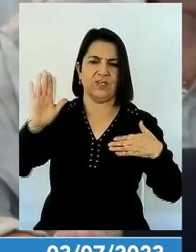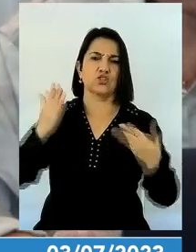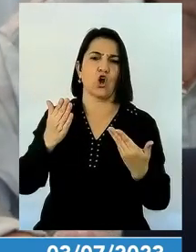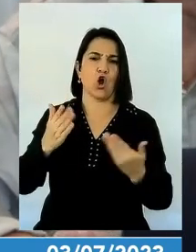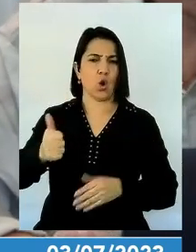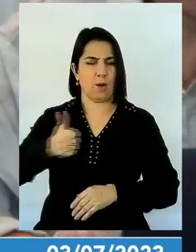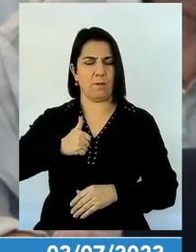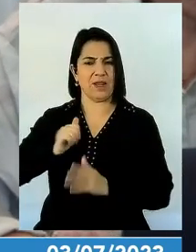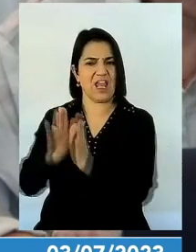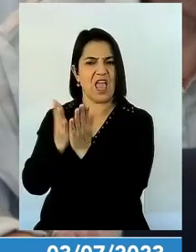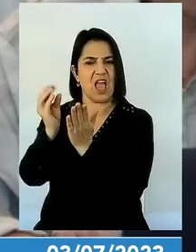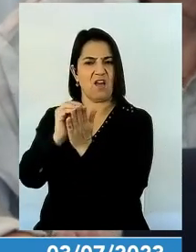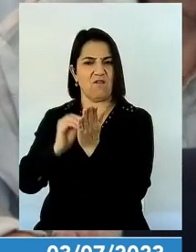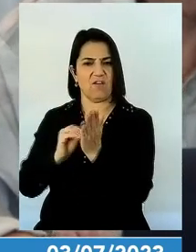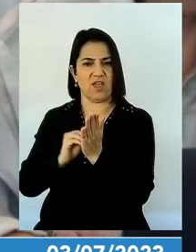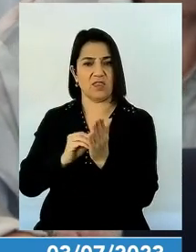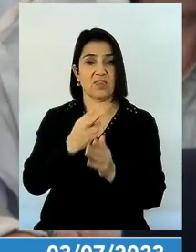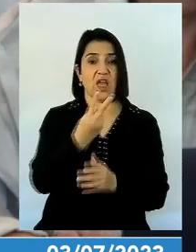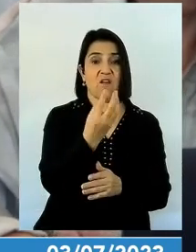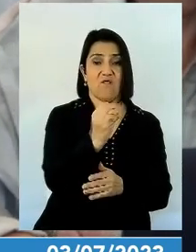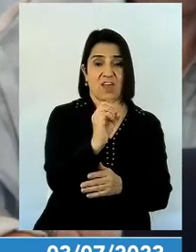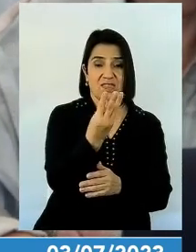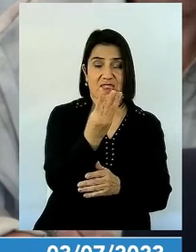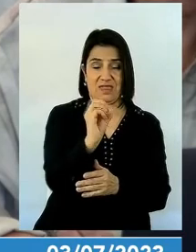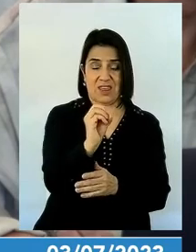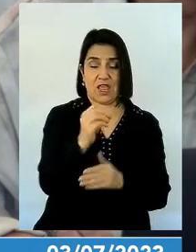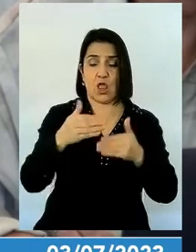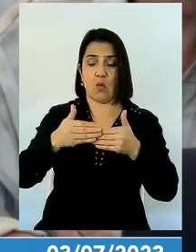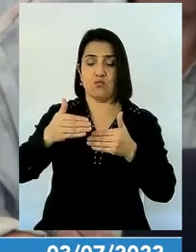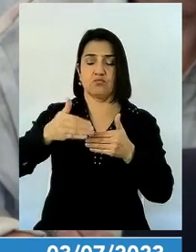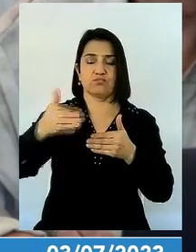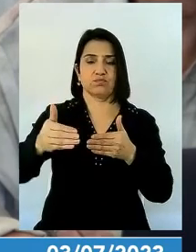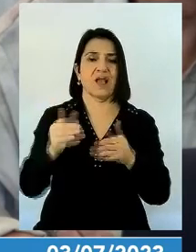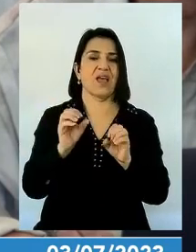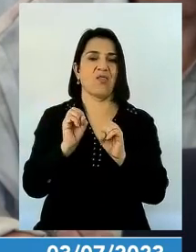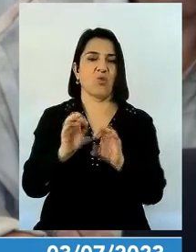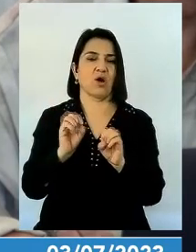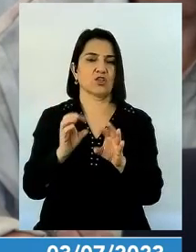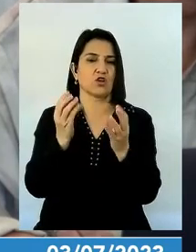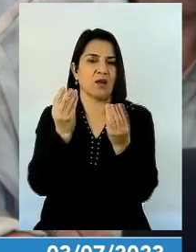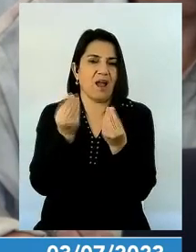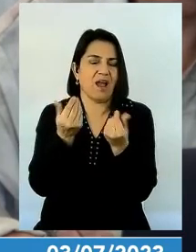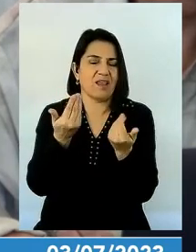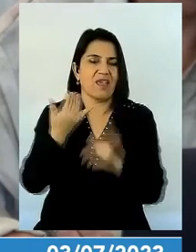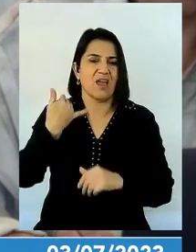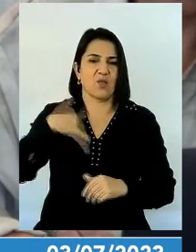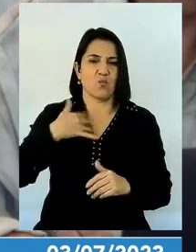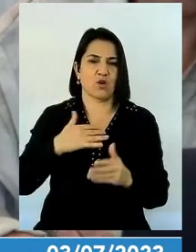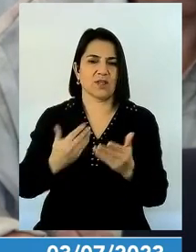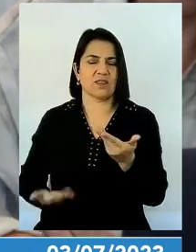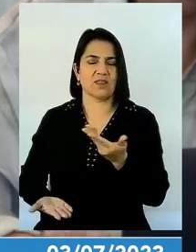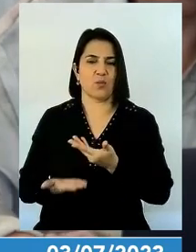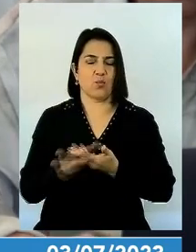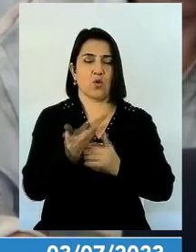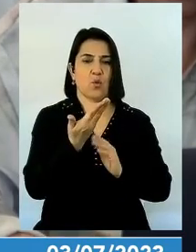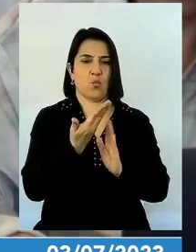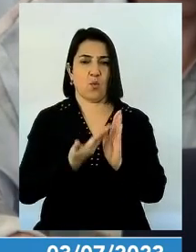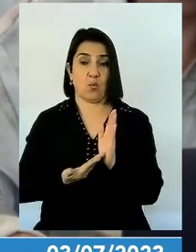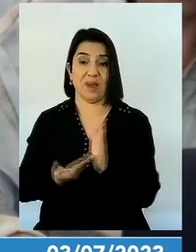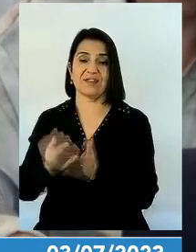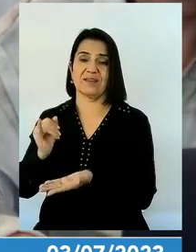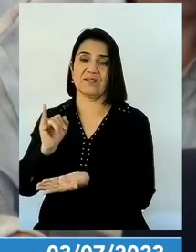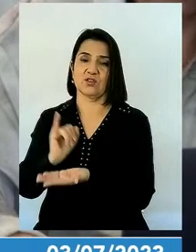Por lo tanto, la educación de calidad es muy importante dentro de la propuesta que tiene la Sociedad Chilena de Ciencias del